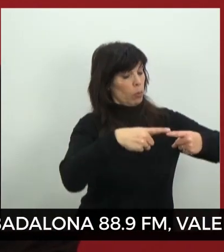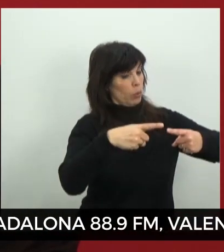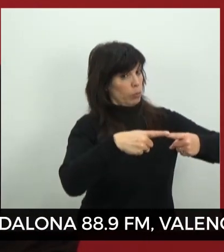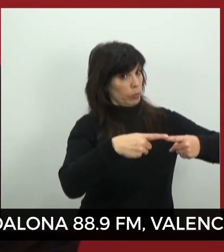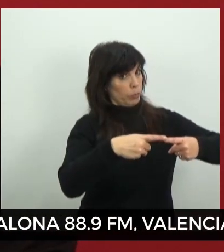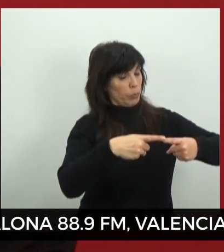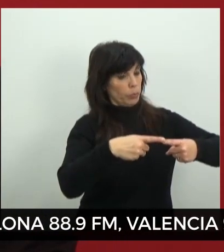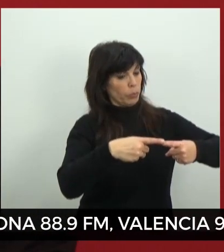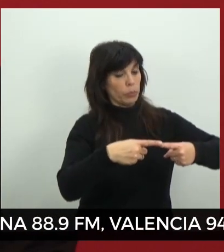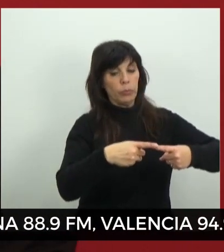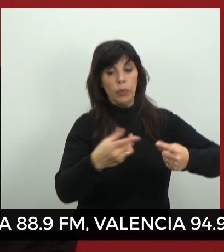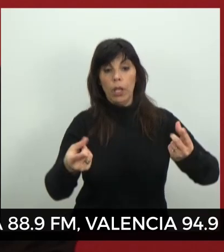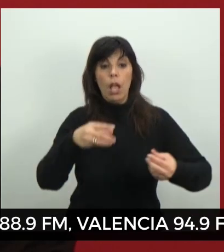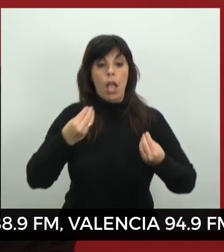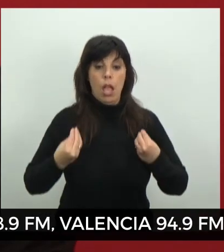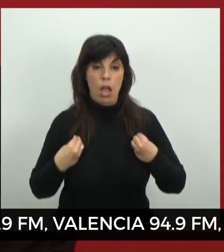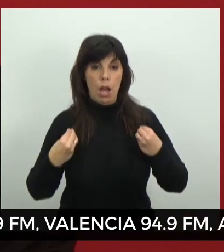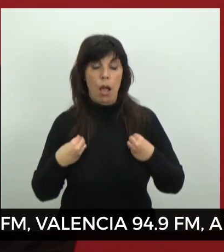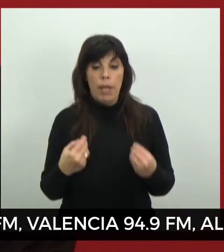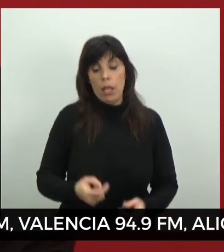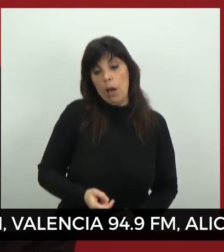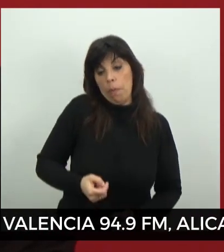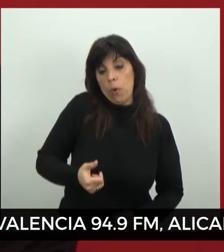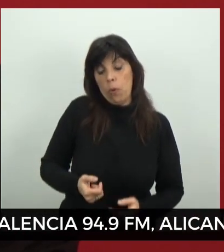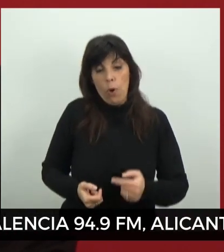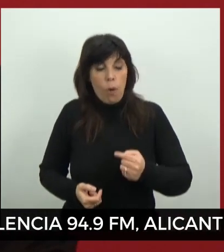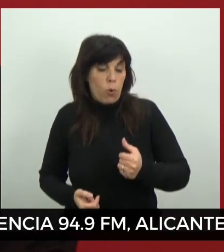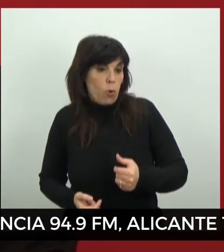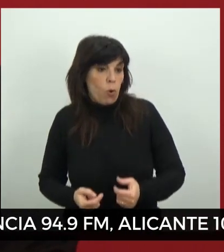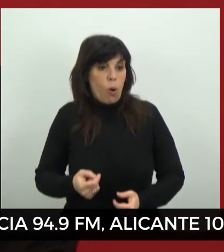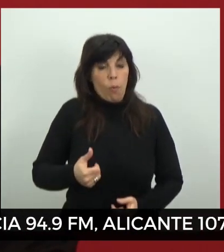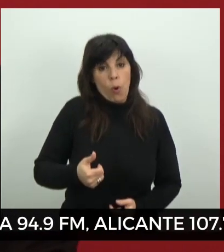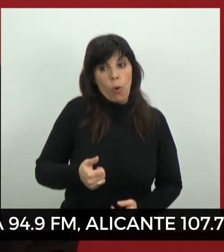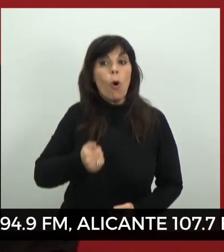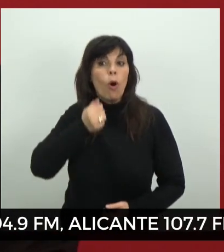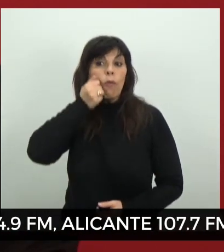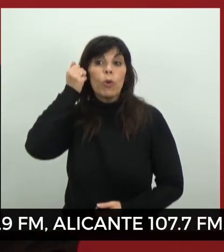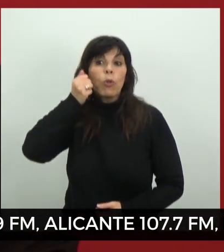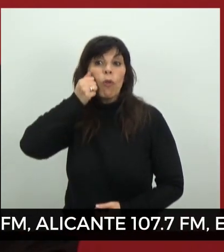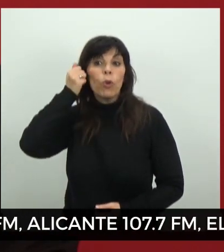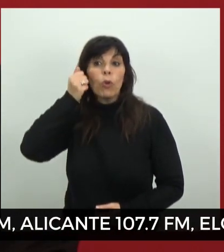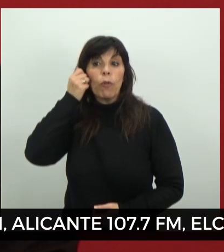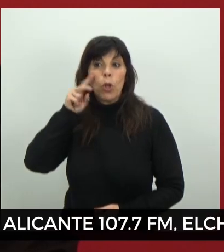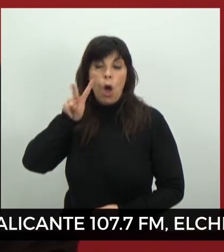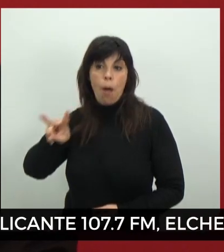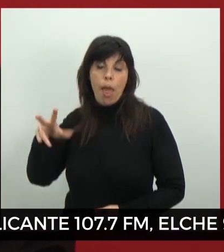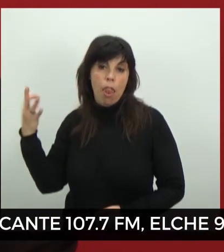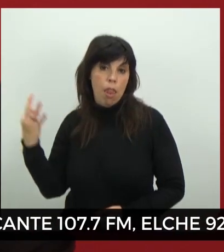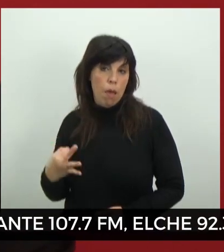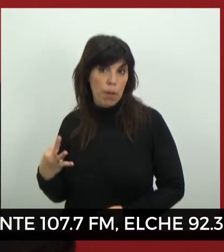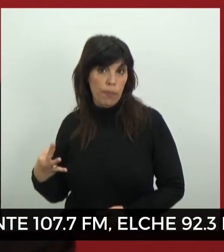poco en su vida, se tiene que ver el fruto del arrepentimiento.